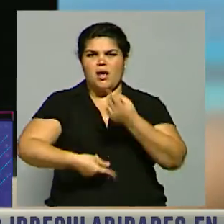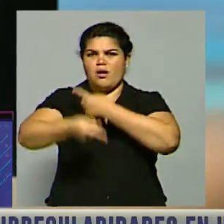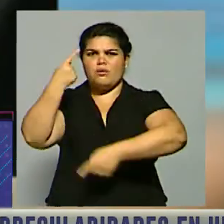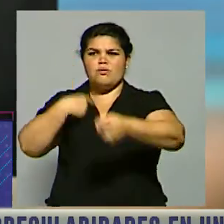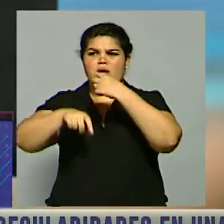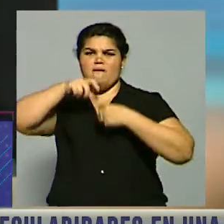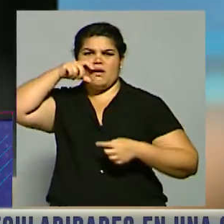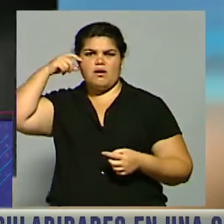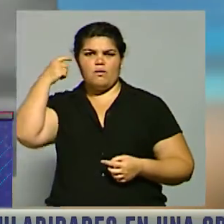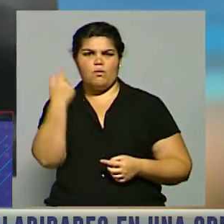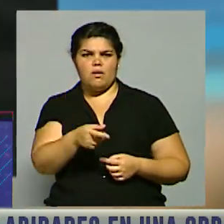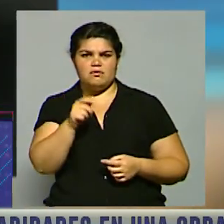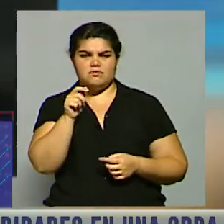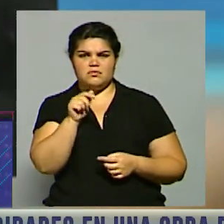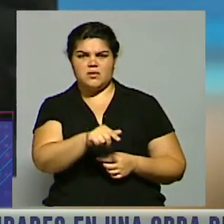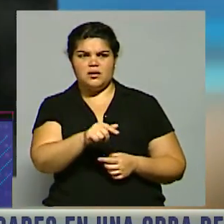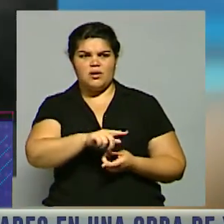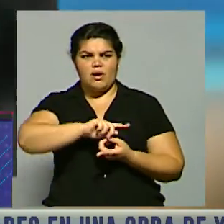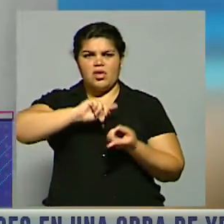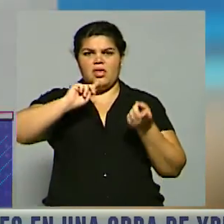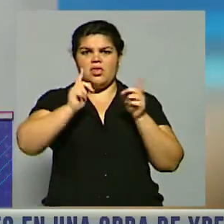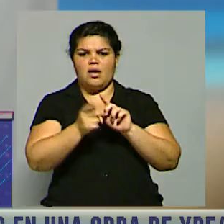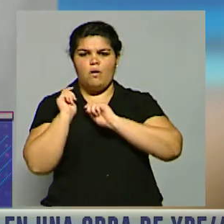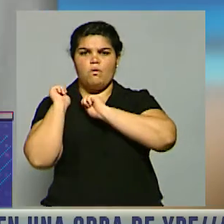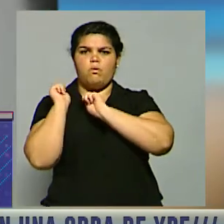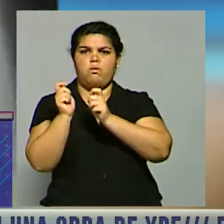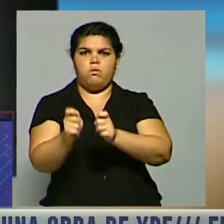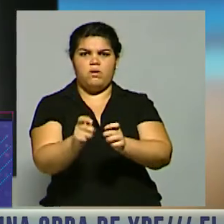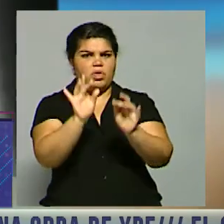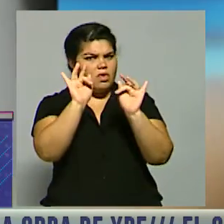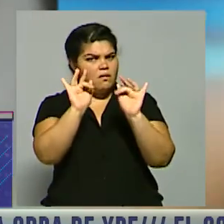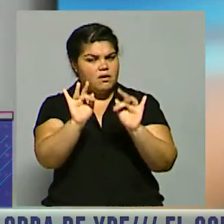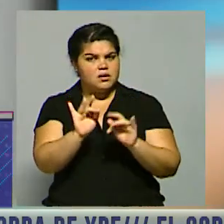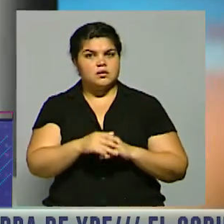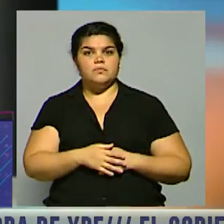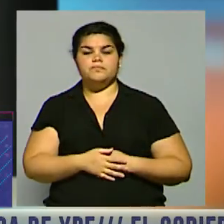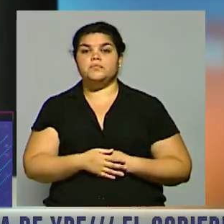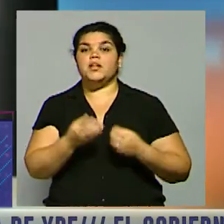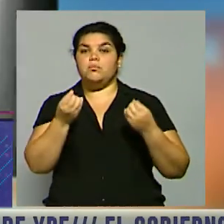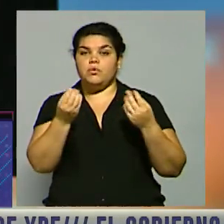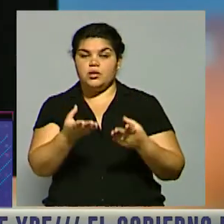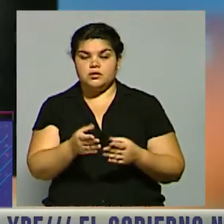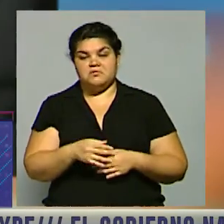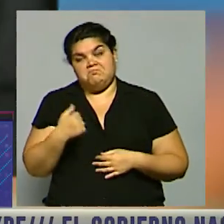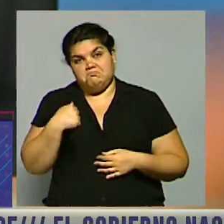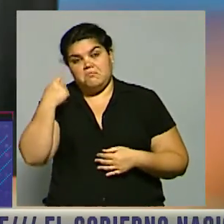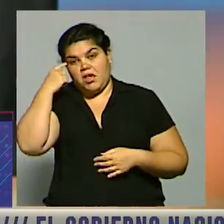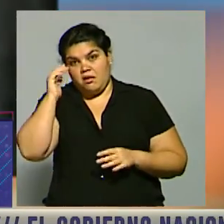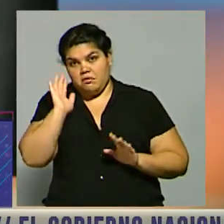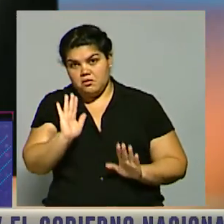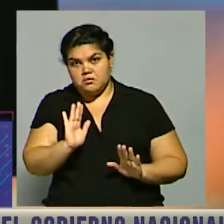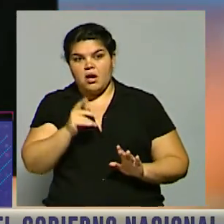que es difícil de transferir a las generaciones siguientes, y es por eso que se da también, calculo, todo